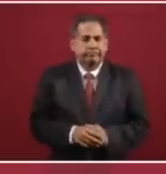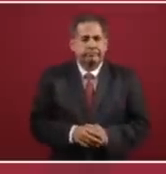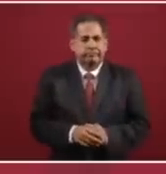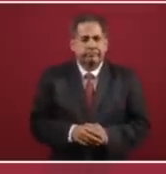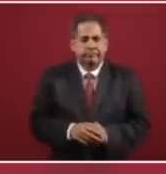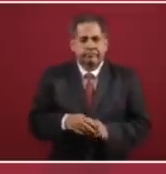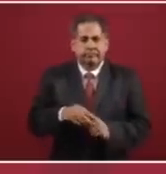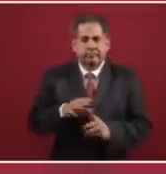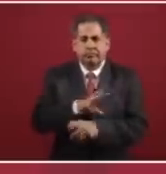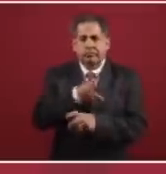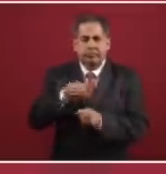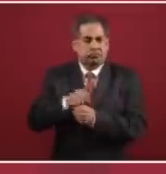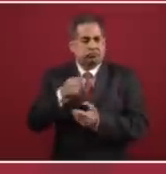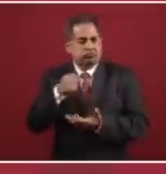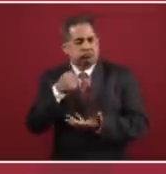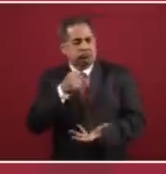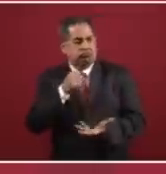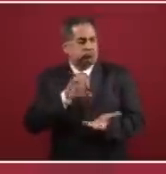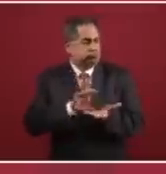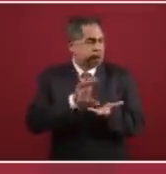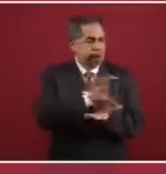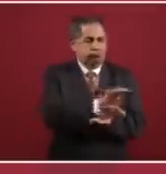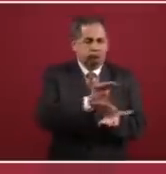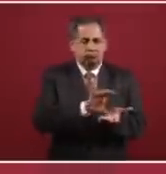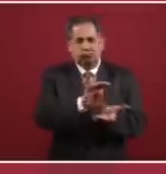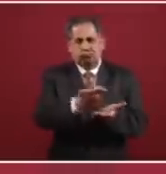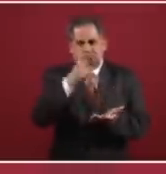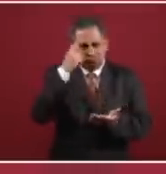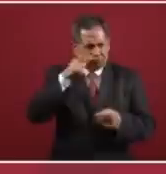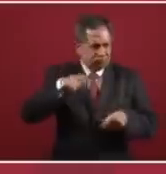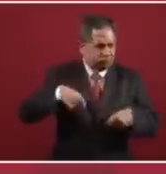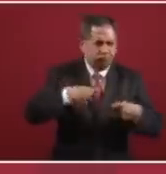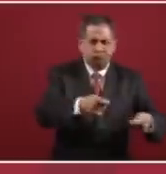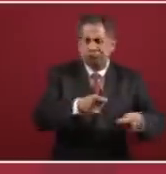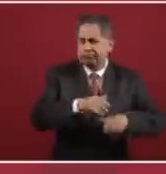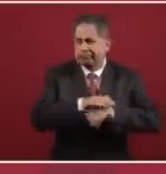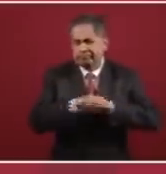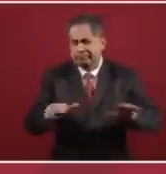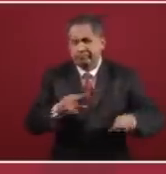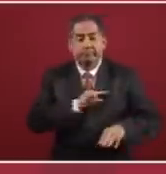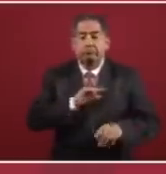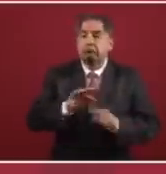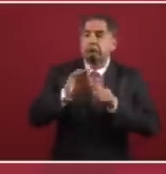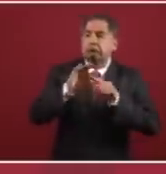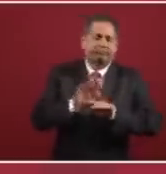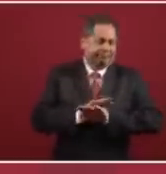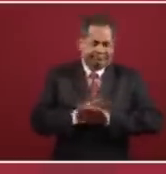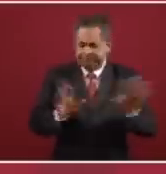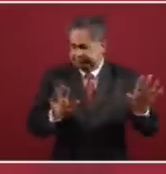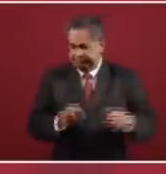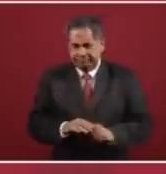en bolsas especiales, en el presupuesto, pero